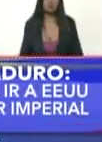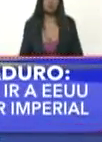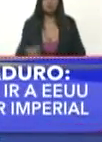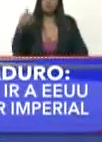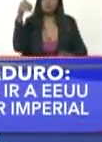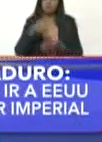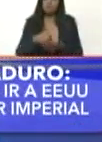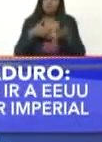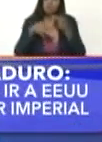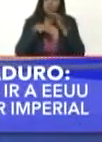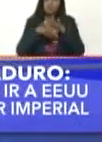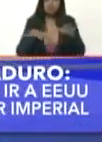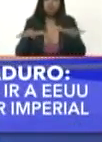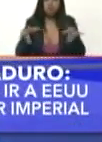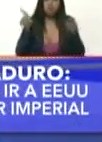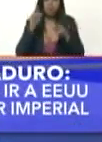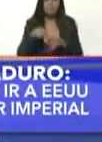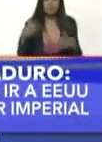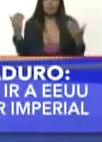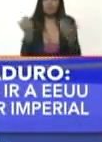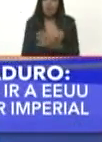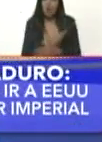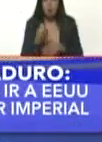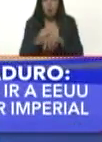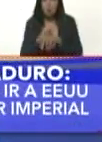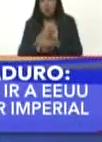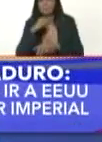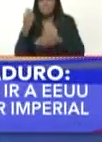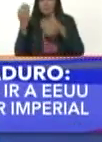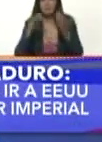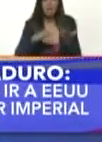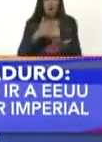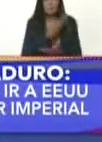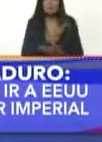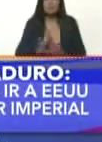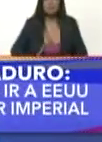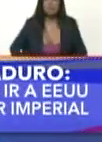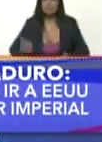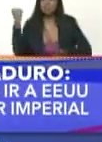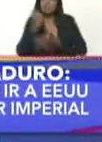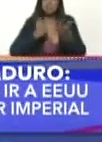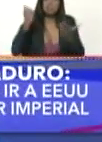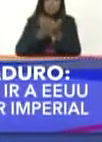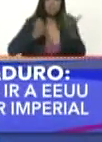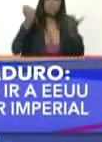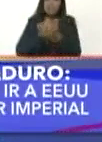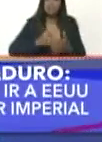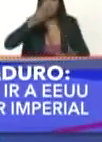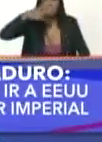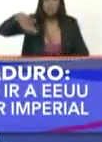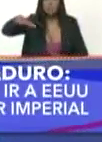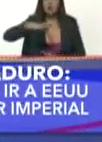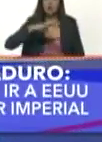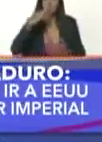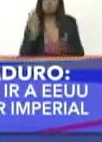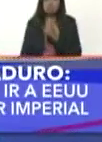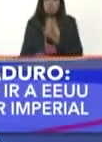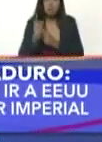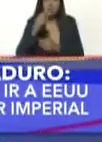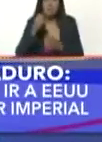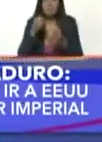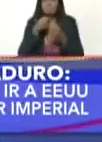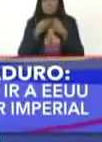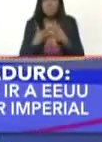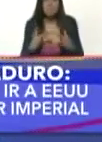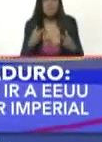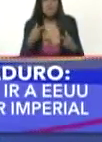invadieron, derrocaron gobiernos, mataron presidentes, masacraron pueblos, desaparecieron miles de